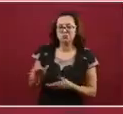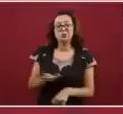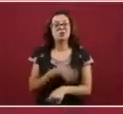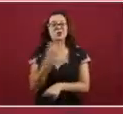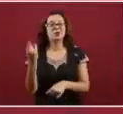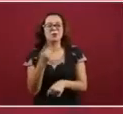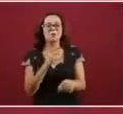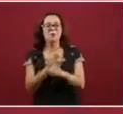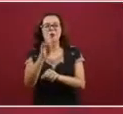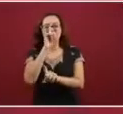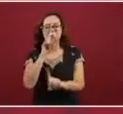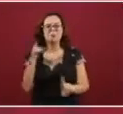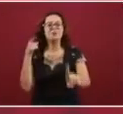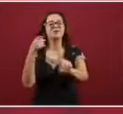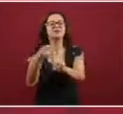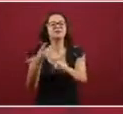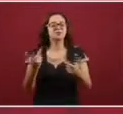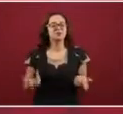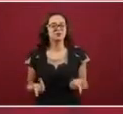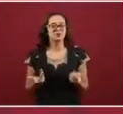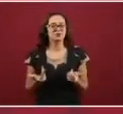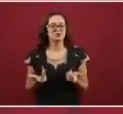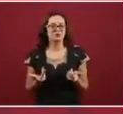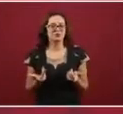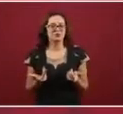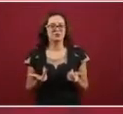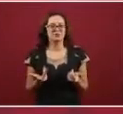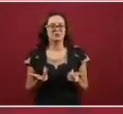era alentar